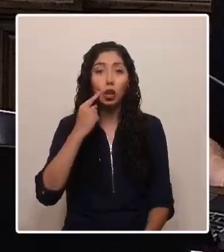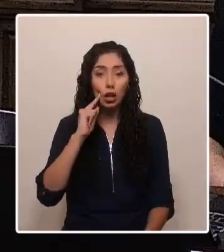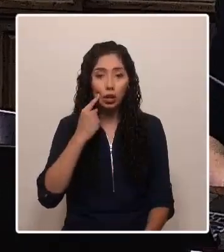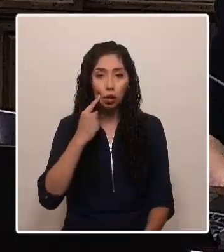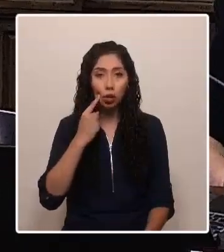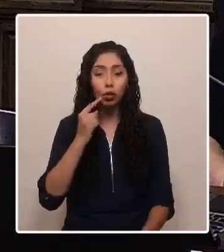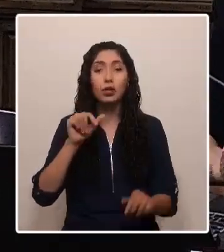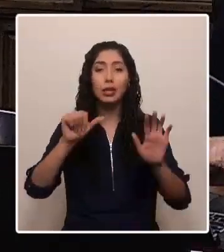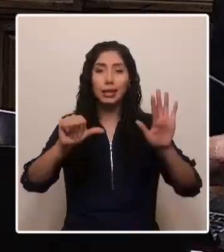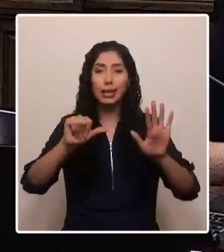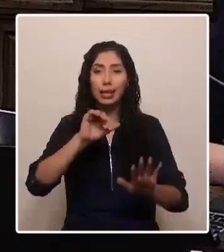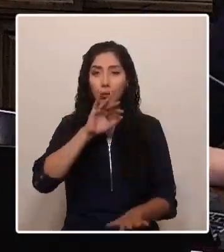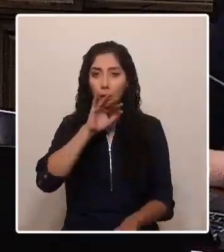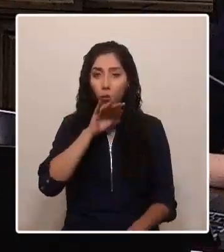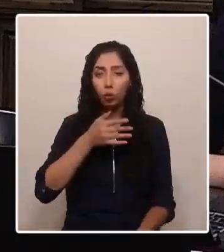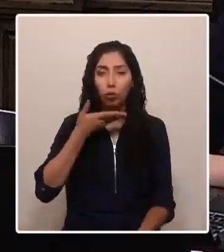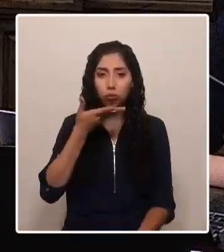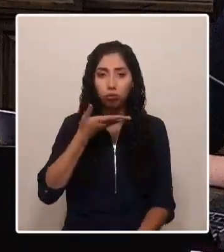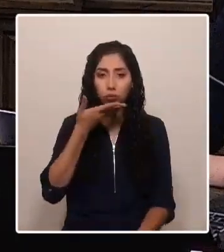Vidal.